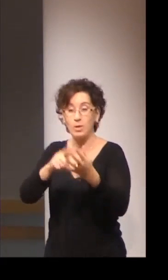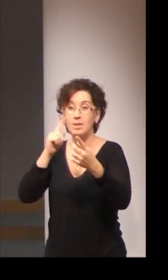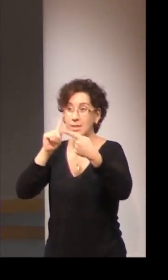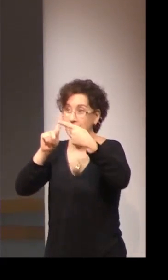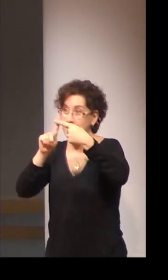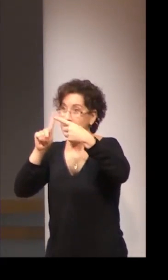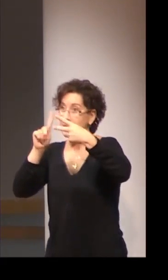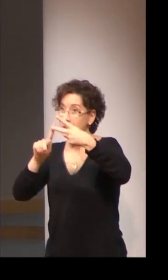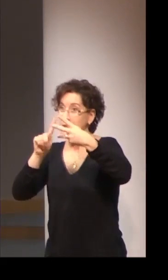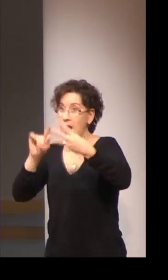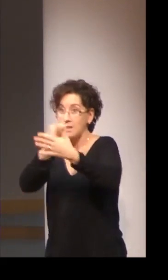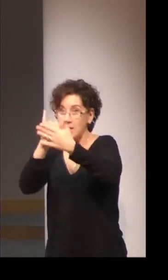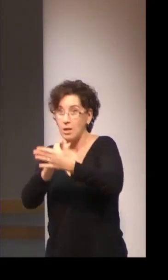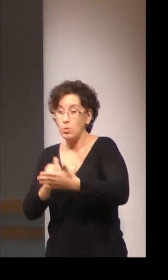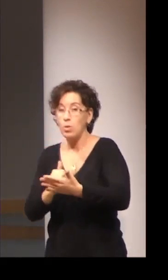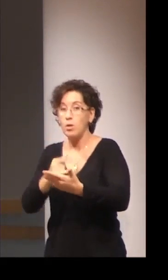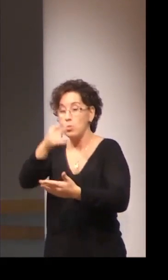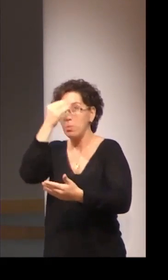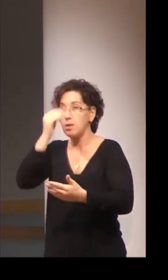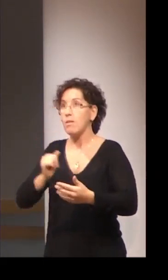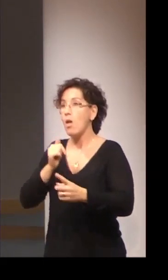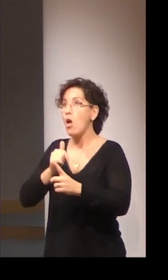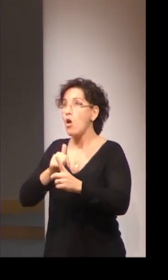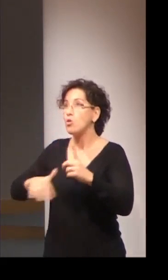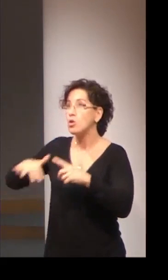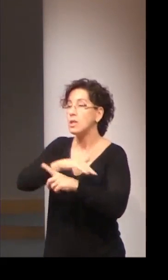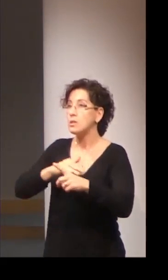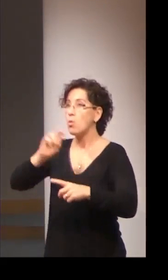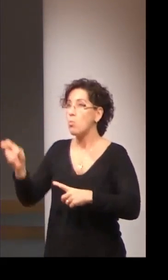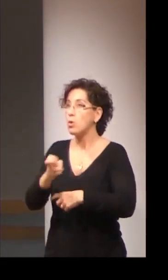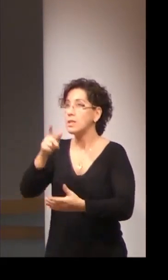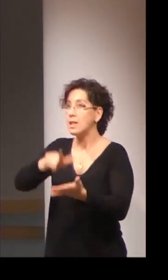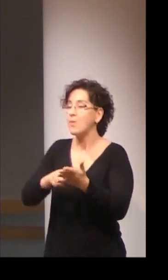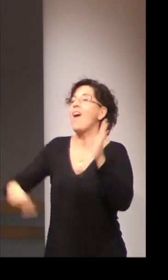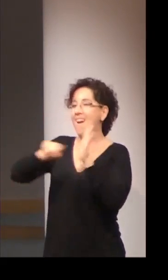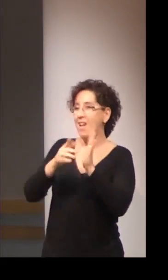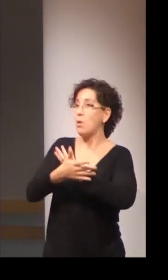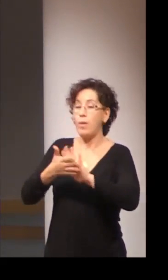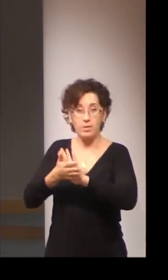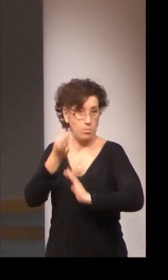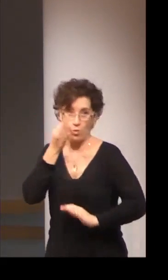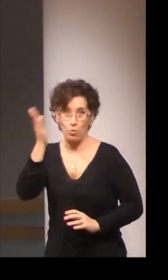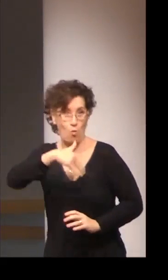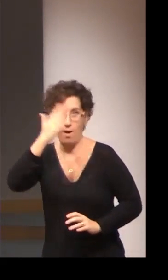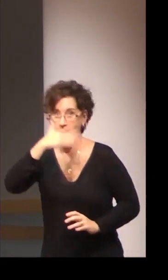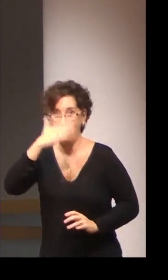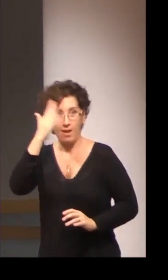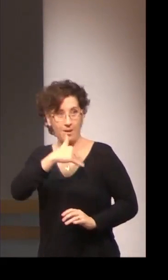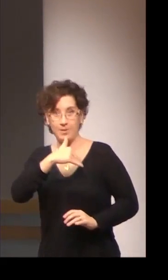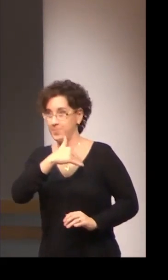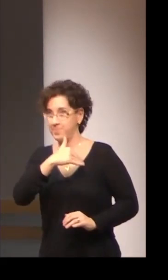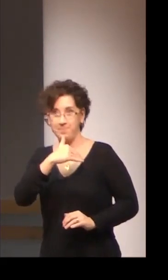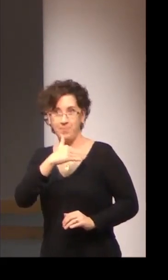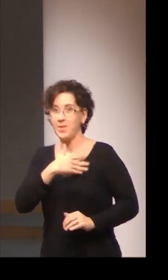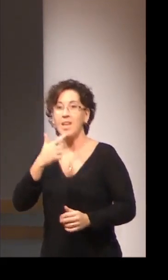en la de contextos multilingües aparecería la lengua des signos Pero la realidad es que no la realidad es que esta signatura